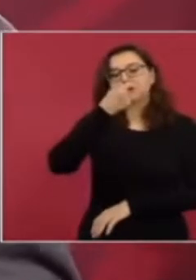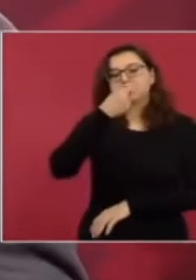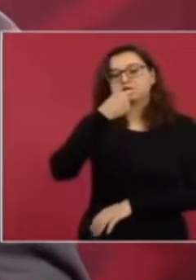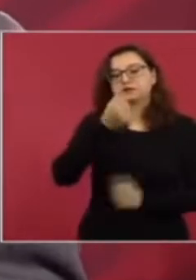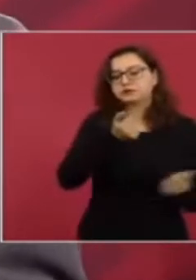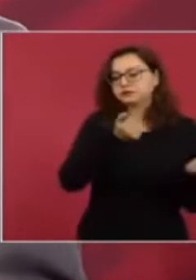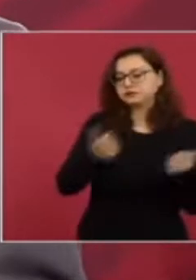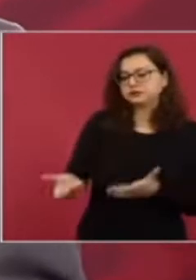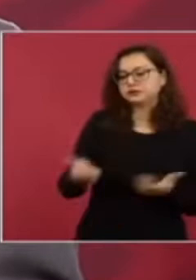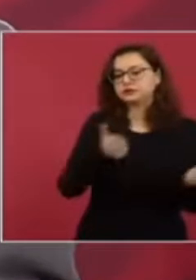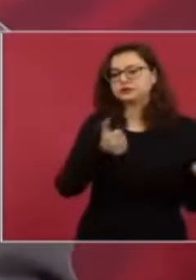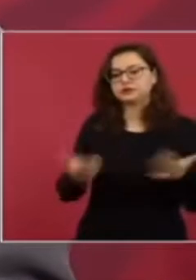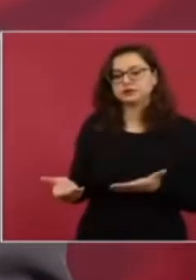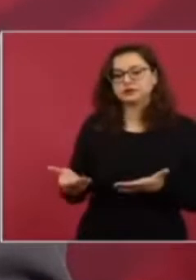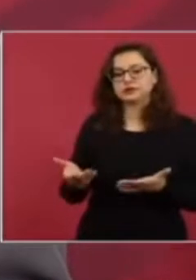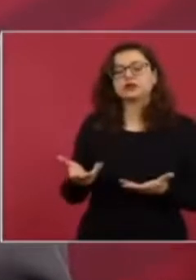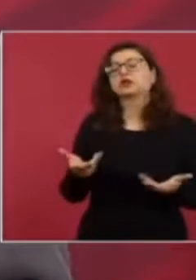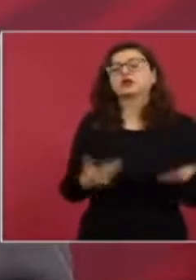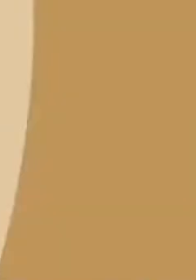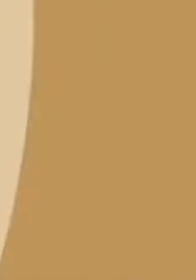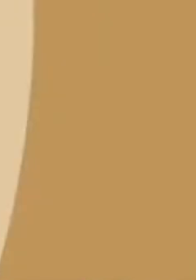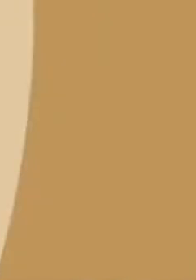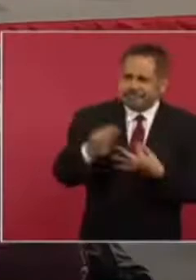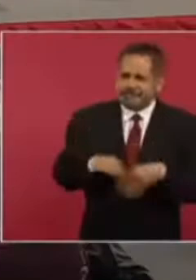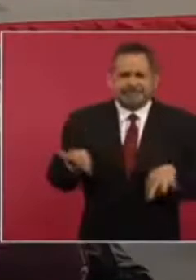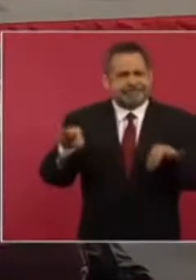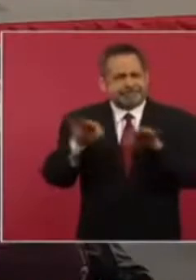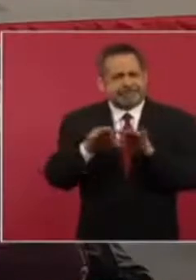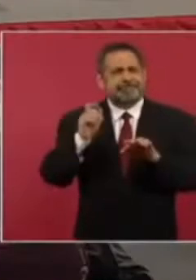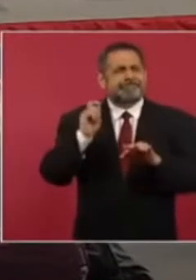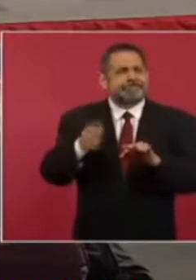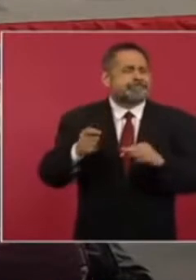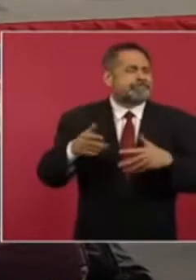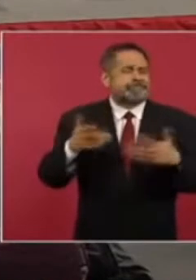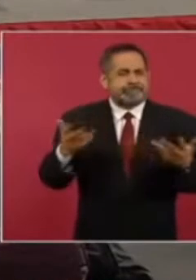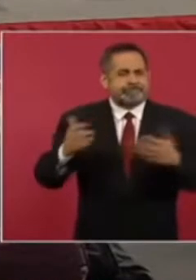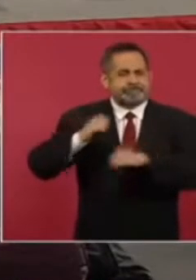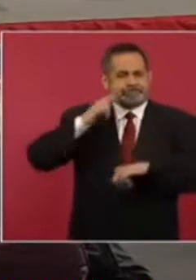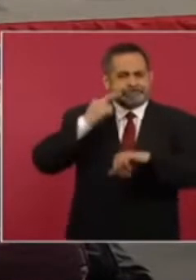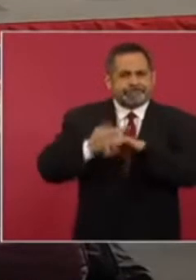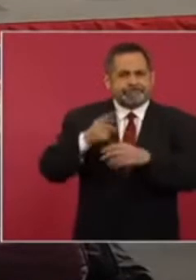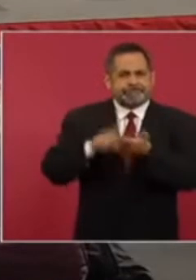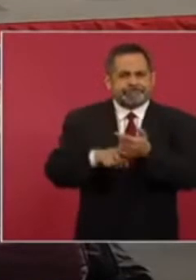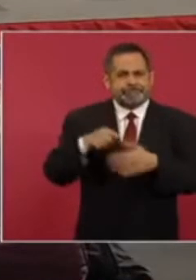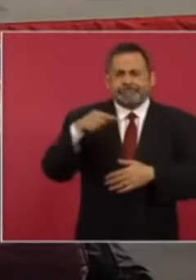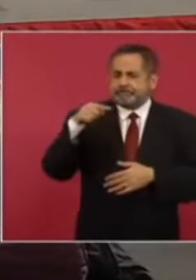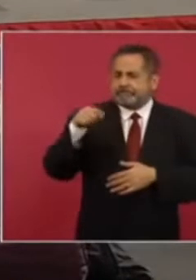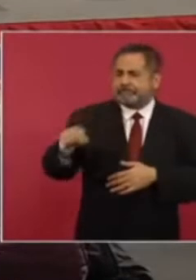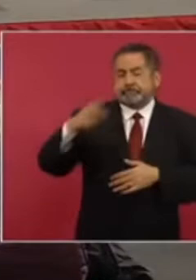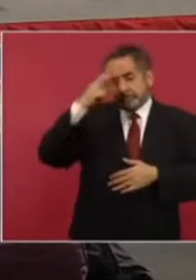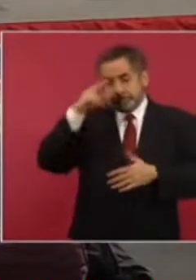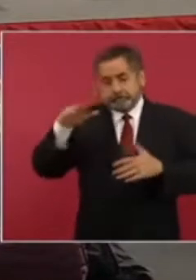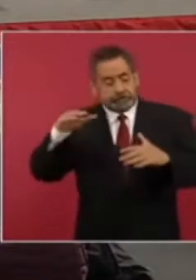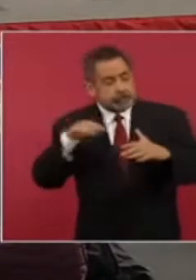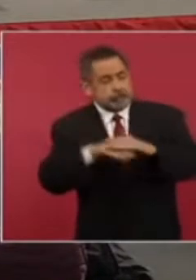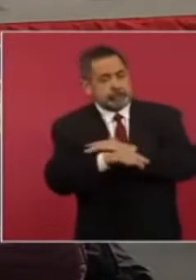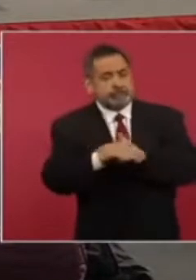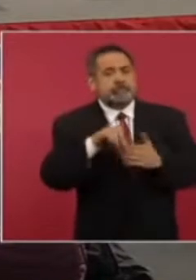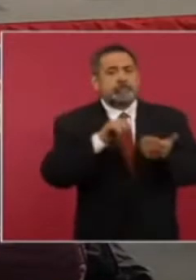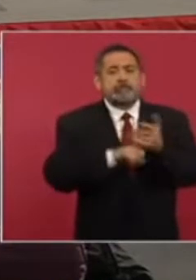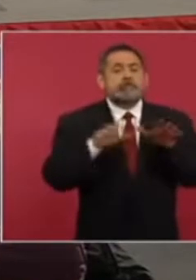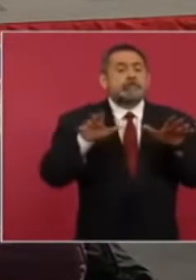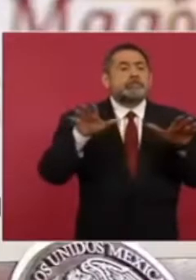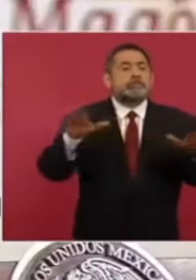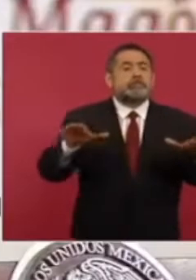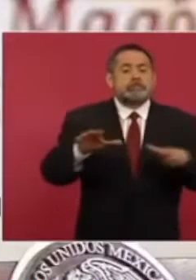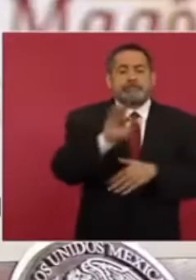atención sea gratuita. El secretario de la Defensa Nacional, Luis Crescencio Sandoval, mostró el video